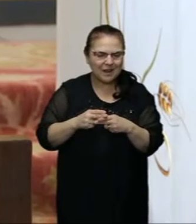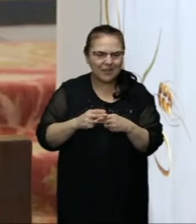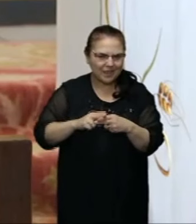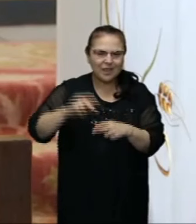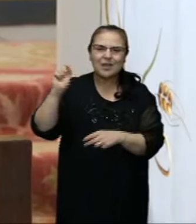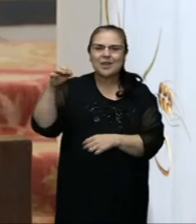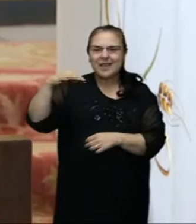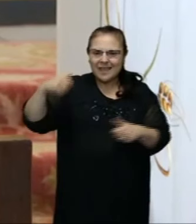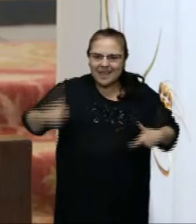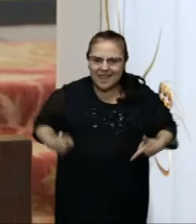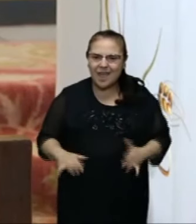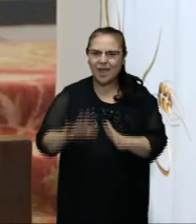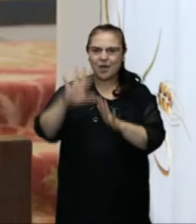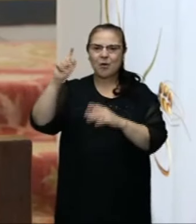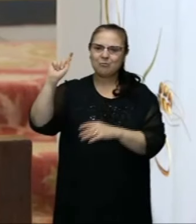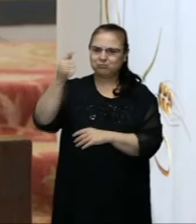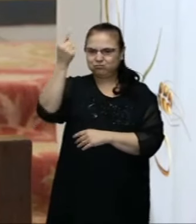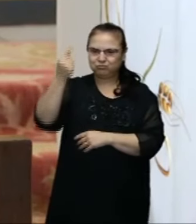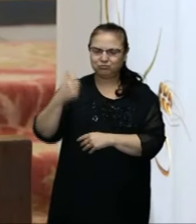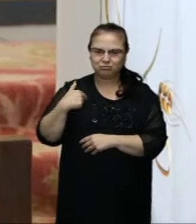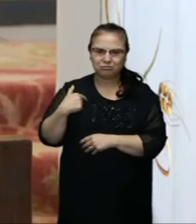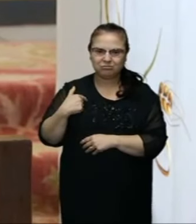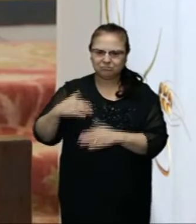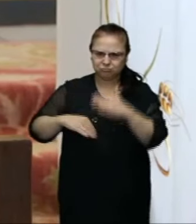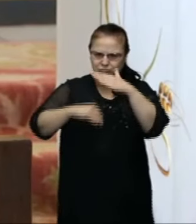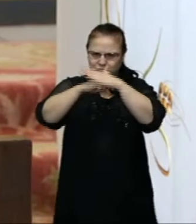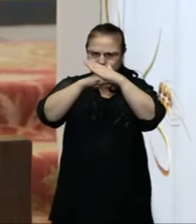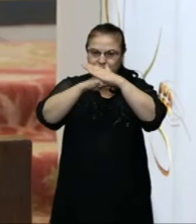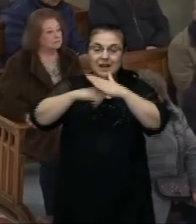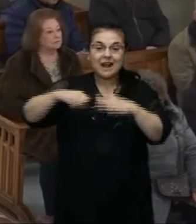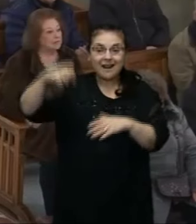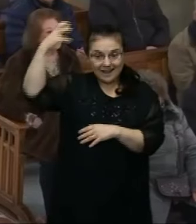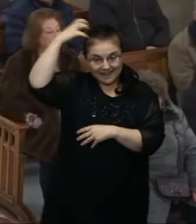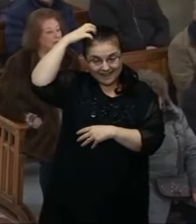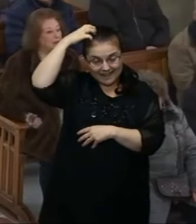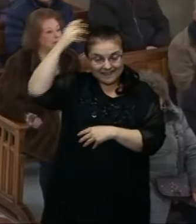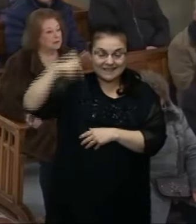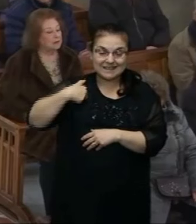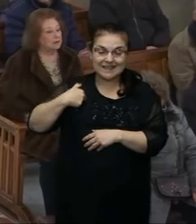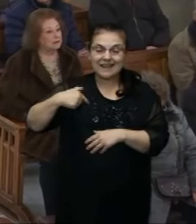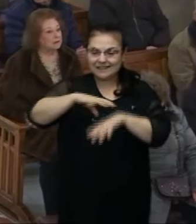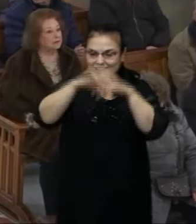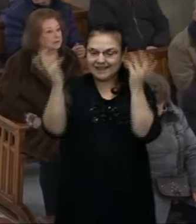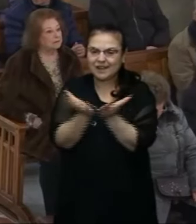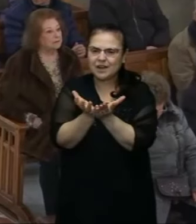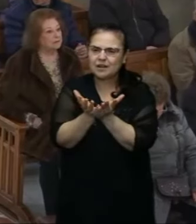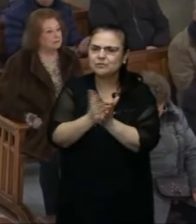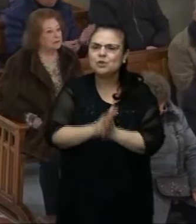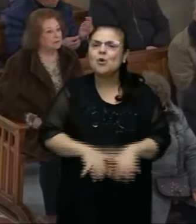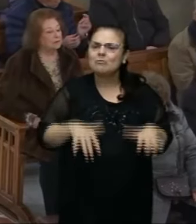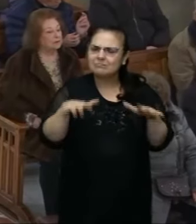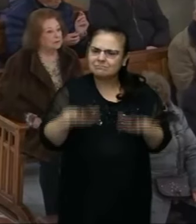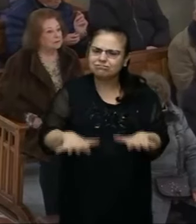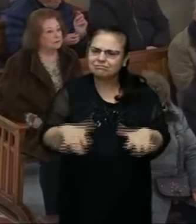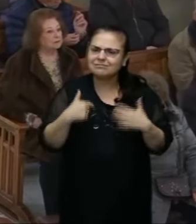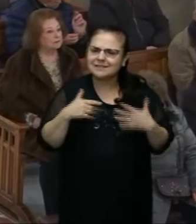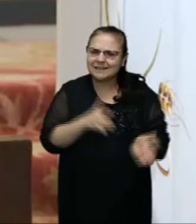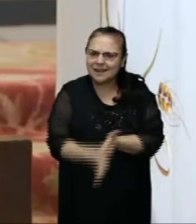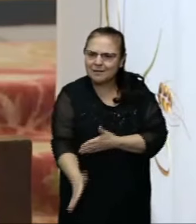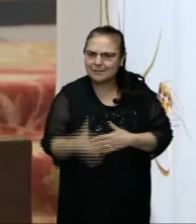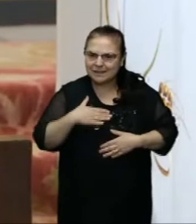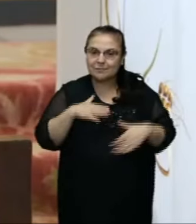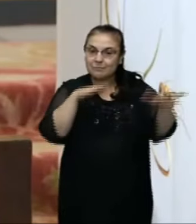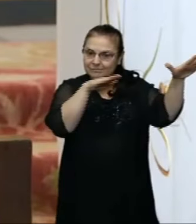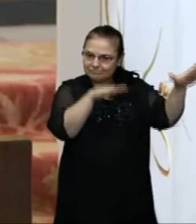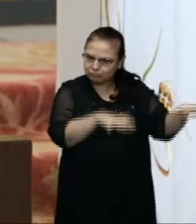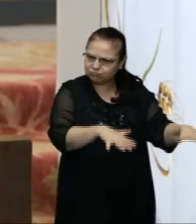primogénito, el celso entre los reyes de la tierra. Le mantendré eternamente mi favor.